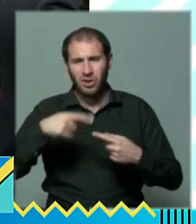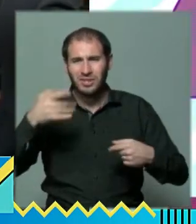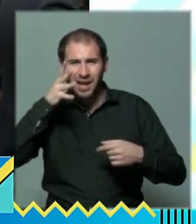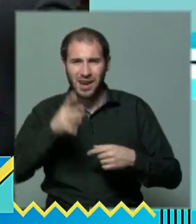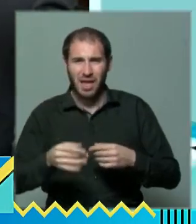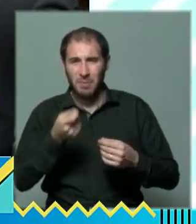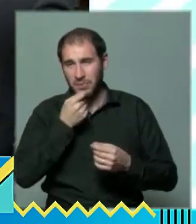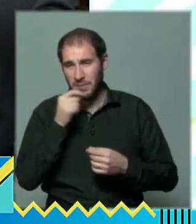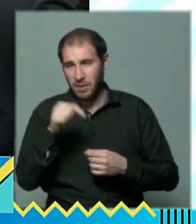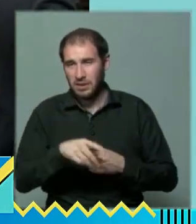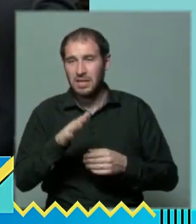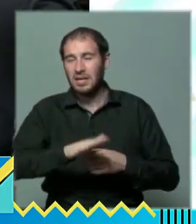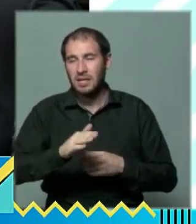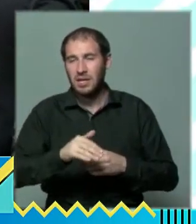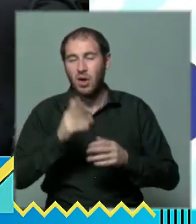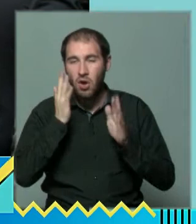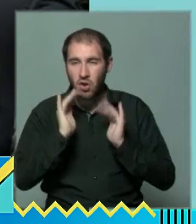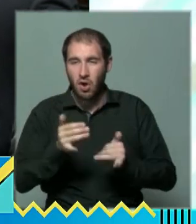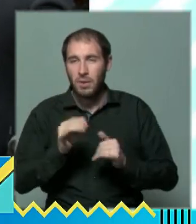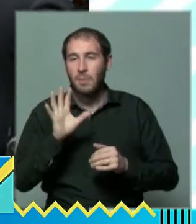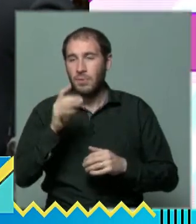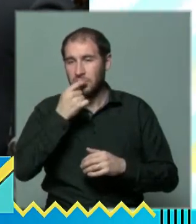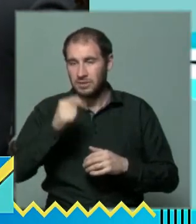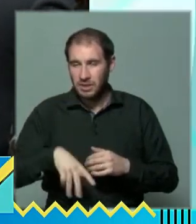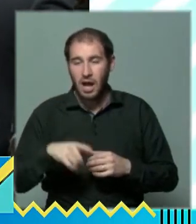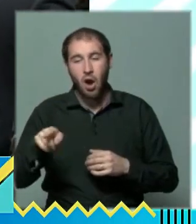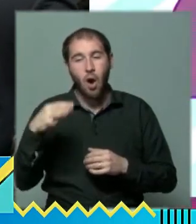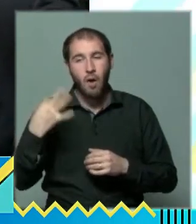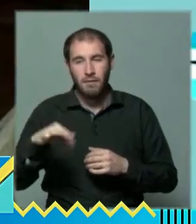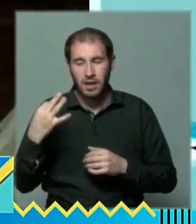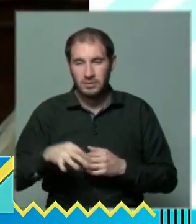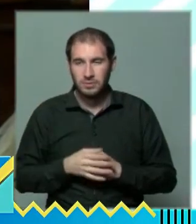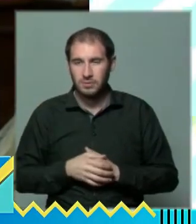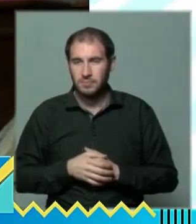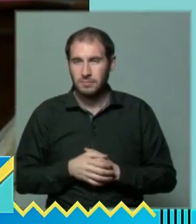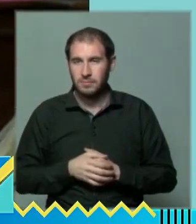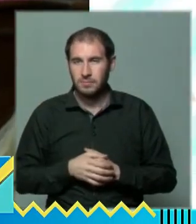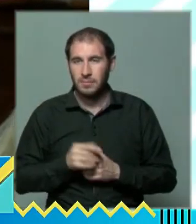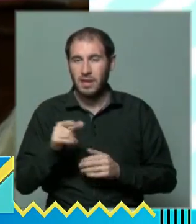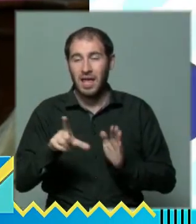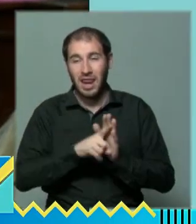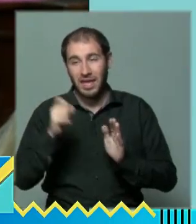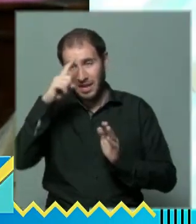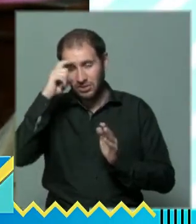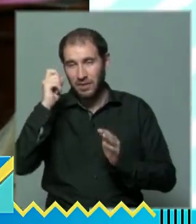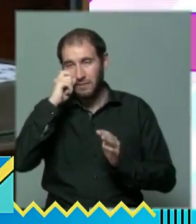como esta de un niño, niña y adolescente en la provincia, tiene la obligación que se lo da la Ley